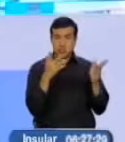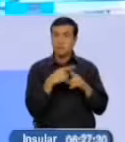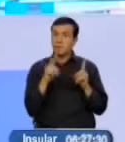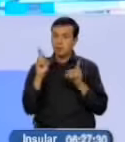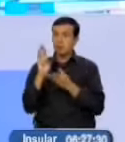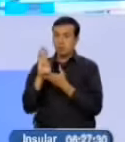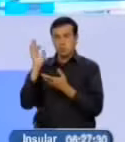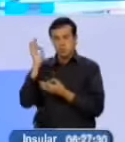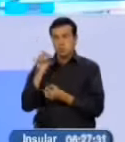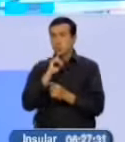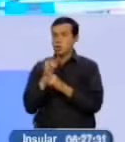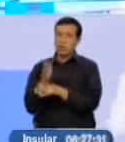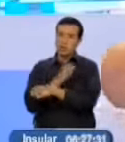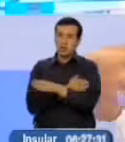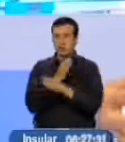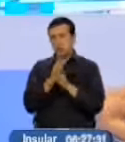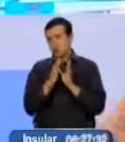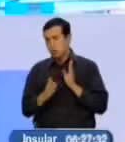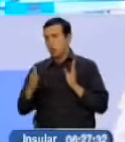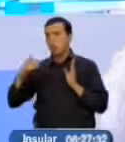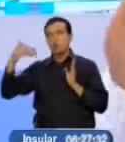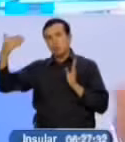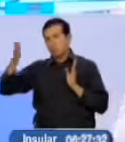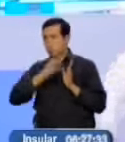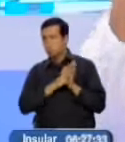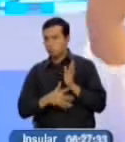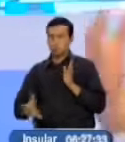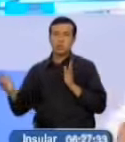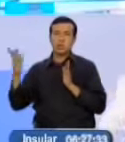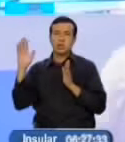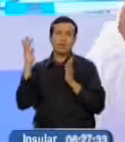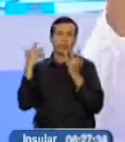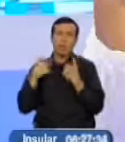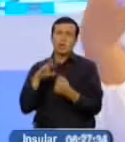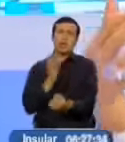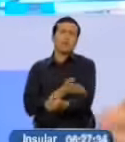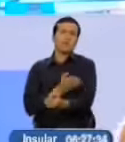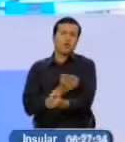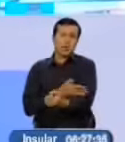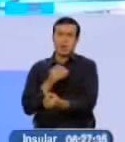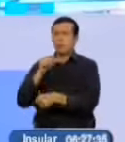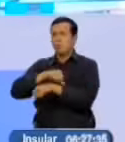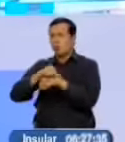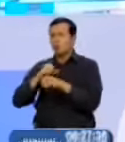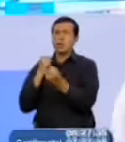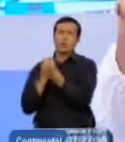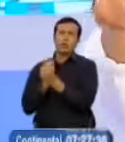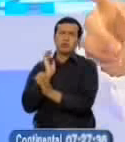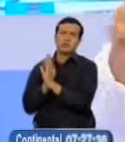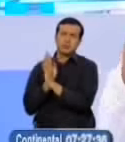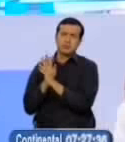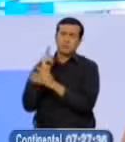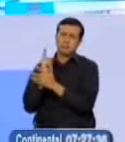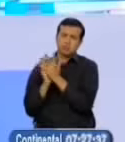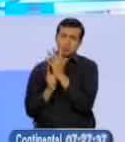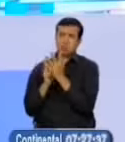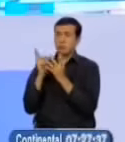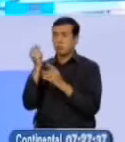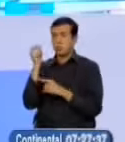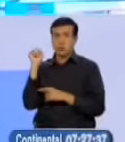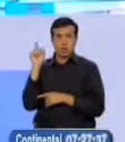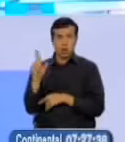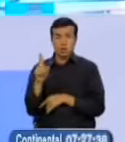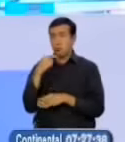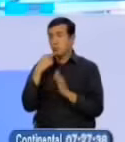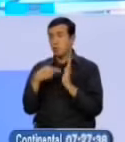sucede en el IES. El IES la tiene durante todo el proceso, con quimioterapia, cirugías reconstructivas, apoyo psicológico, o también costosos